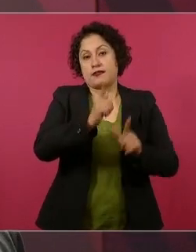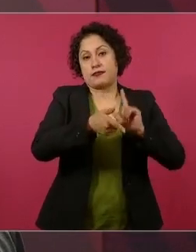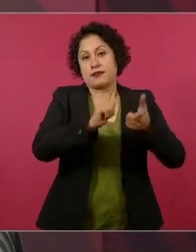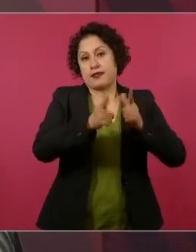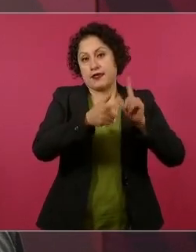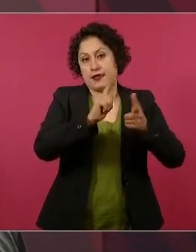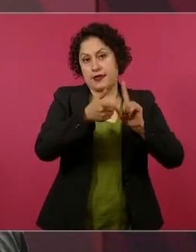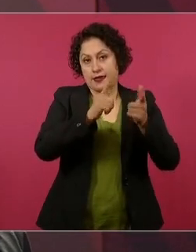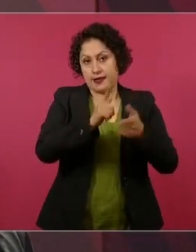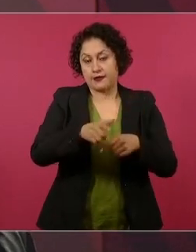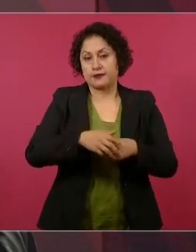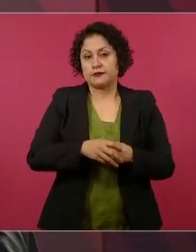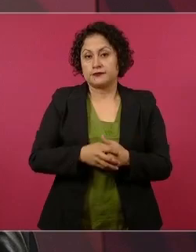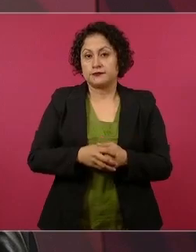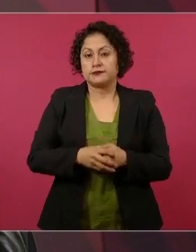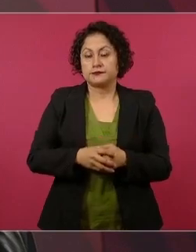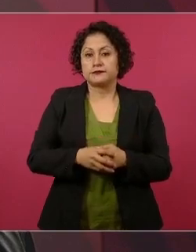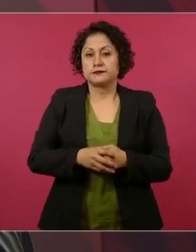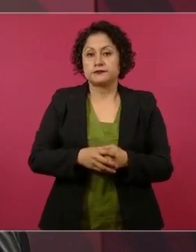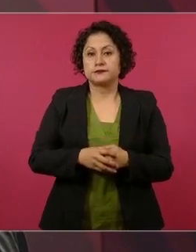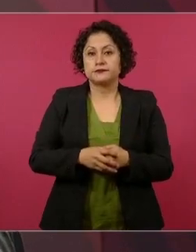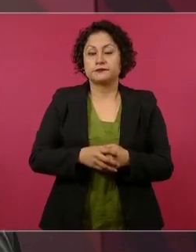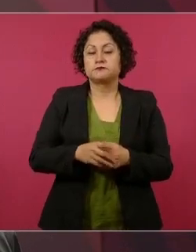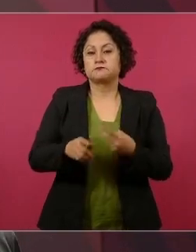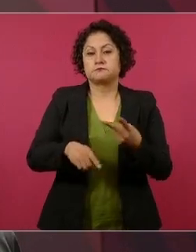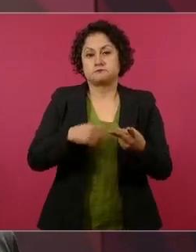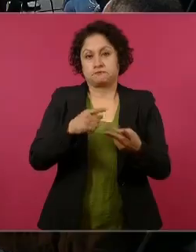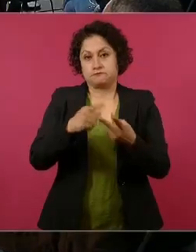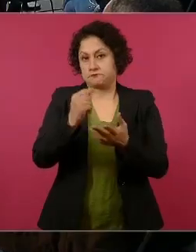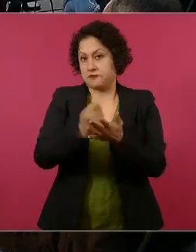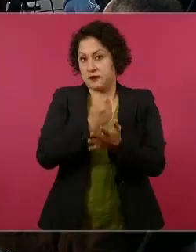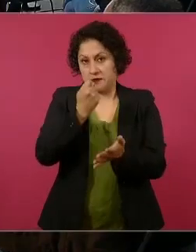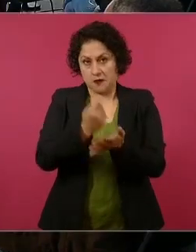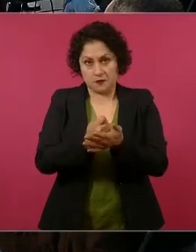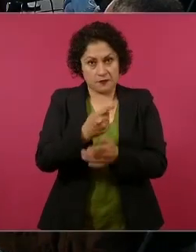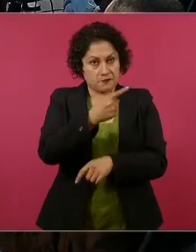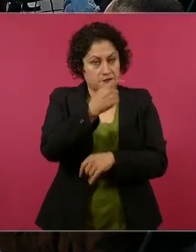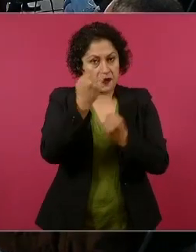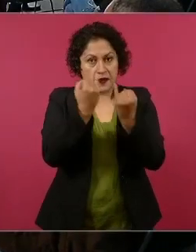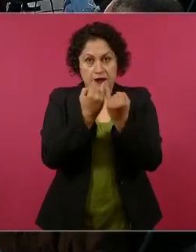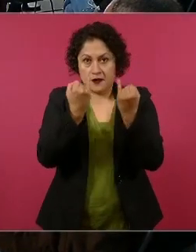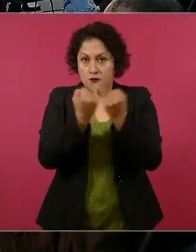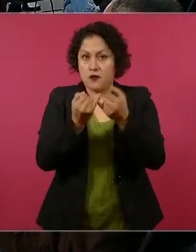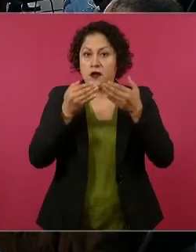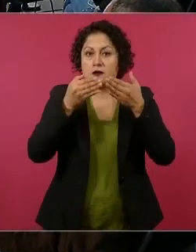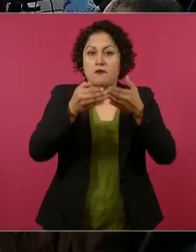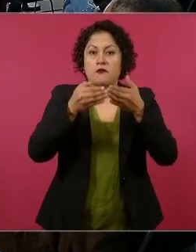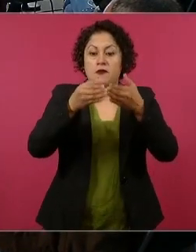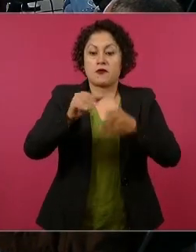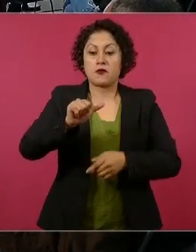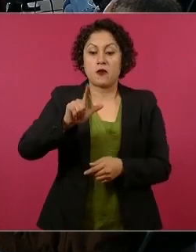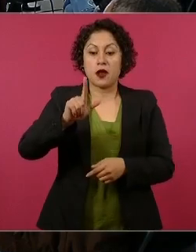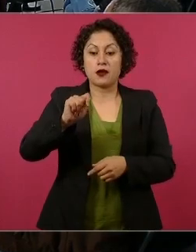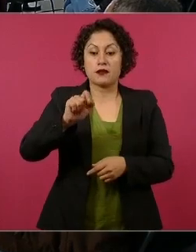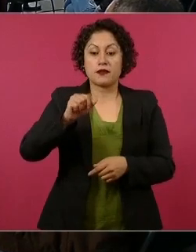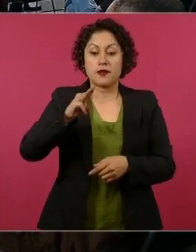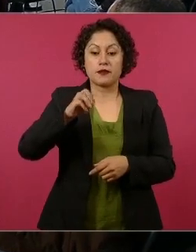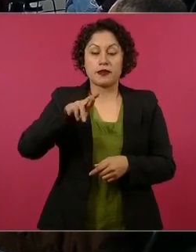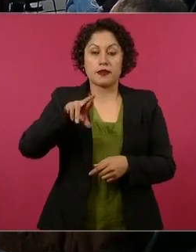lo mismo en el caso de Tamaulipas, el puerto de Altamira, todo el auge que